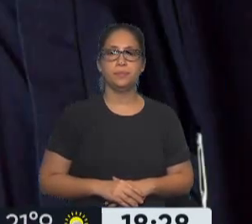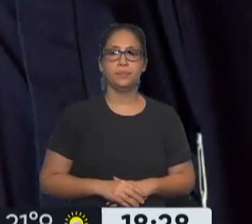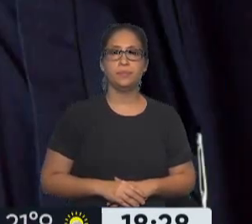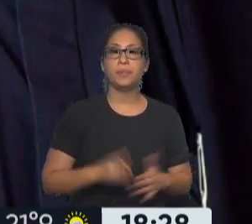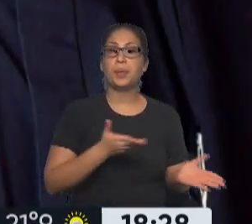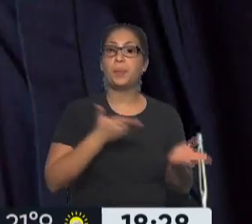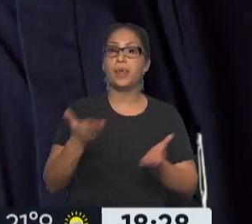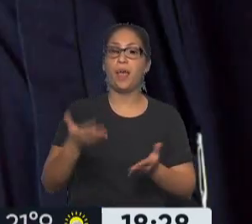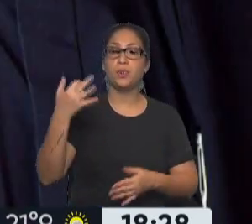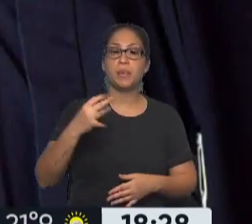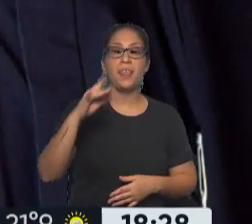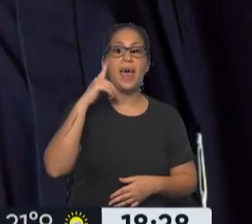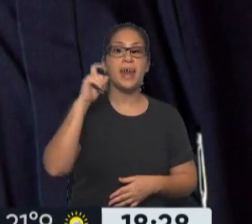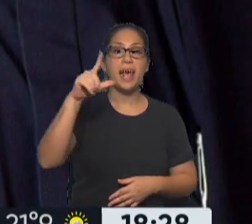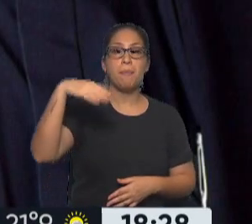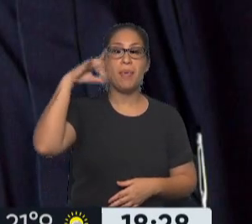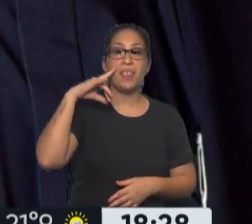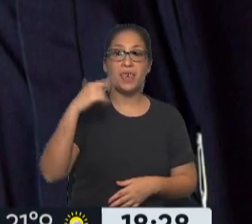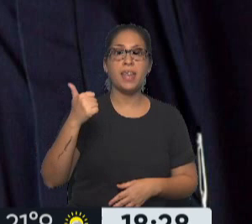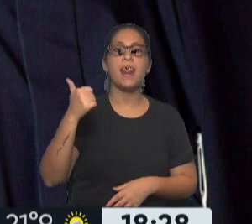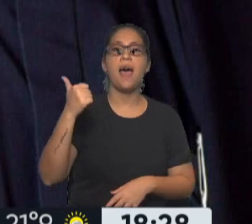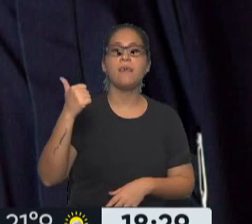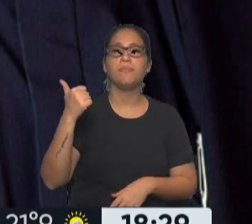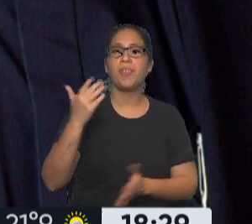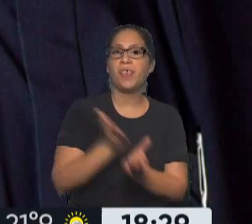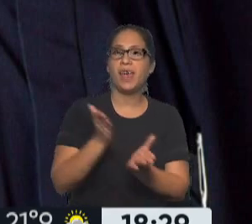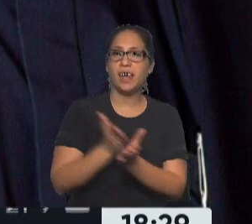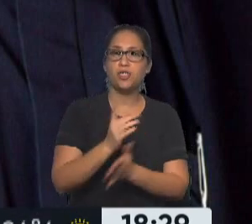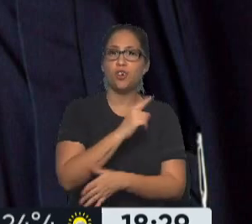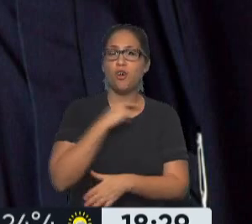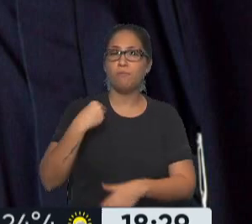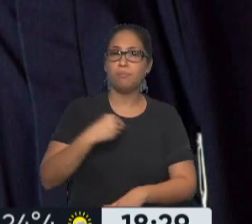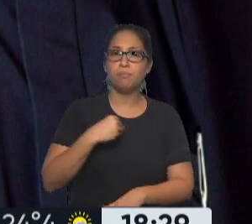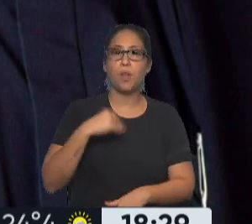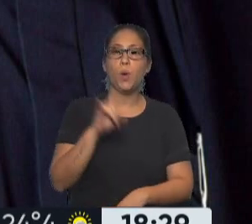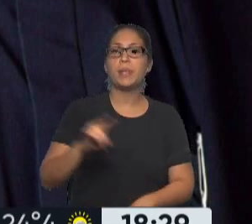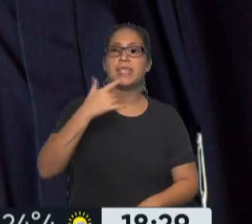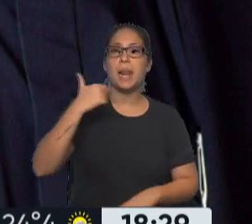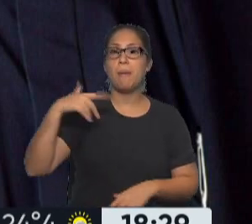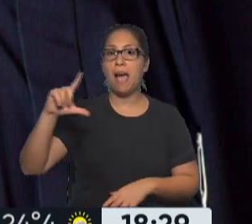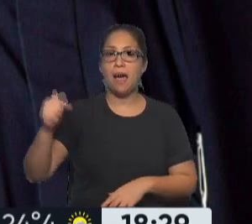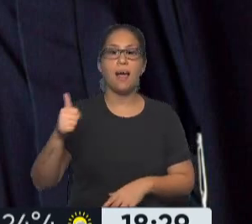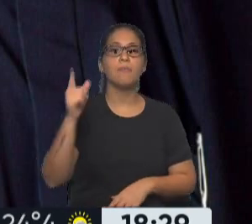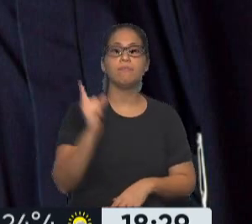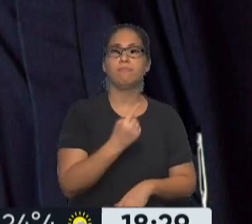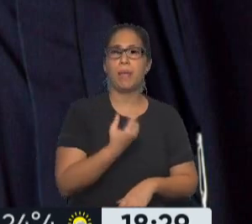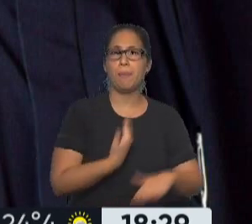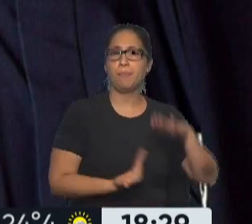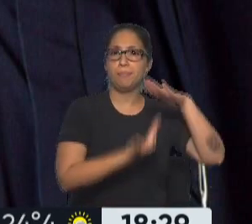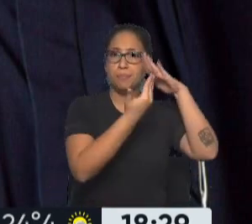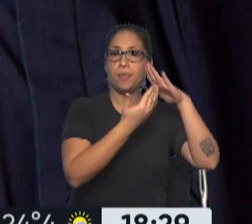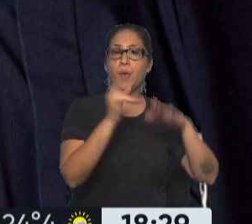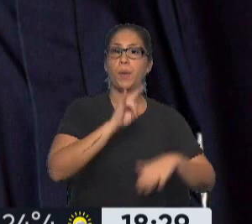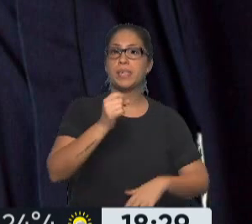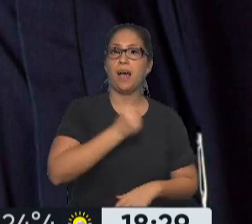Nuestro invitado de hoy es Daniel Medina, él es doctor en Derecho Canónico por la Universidad de Salamanca, decano de la Facultad de Derecho Canónico de la Universidad